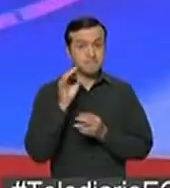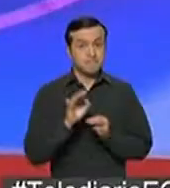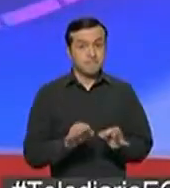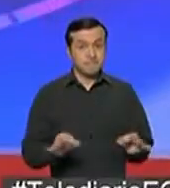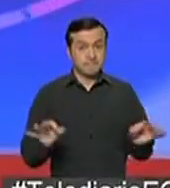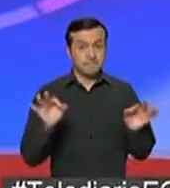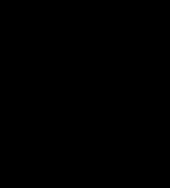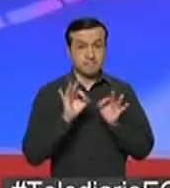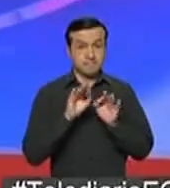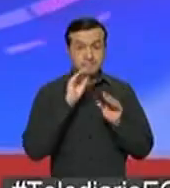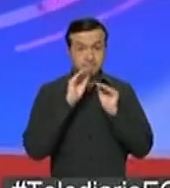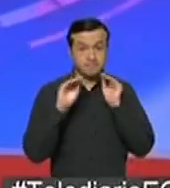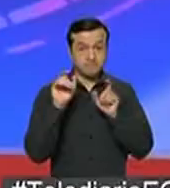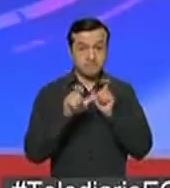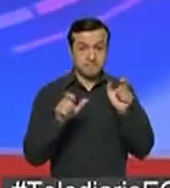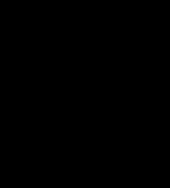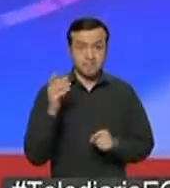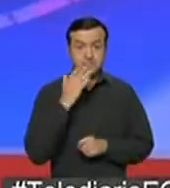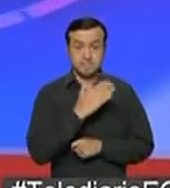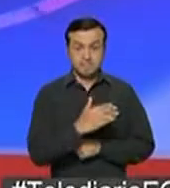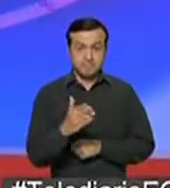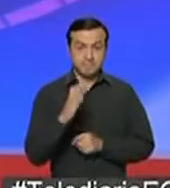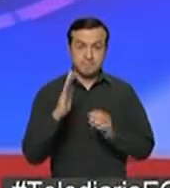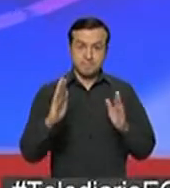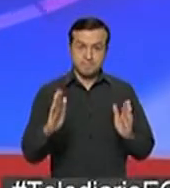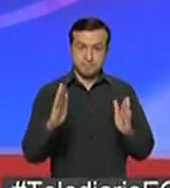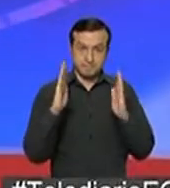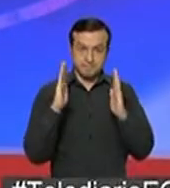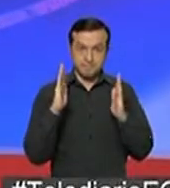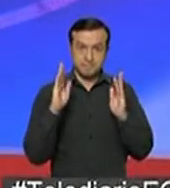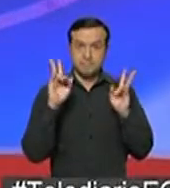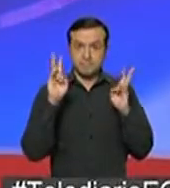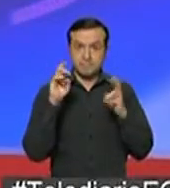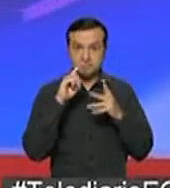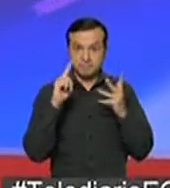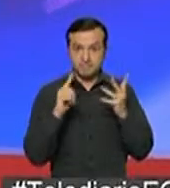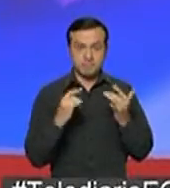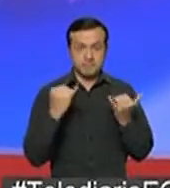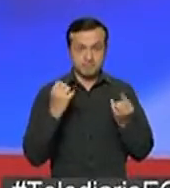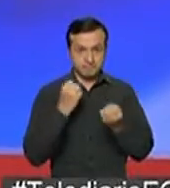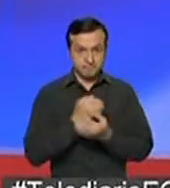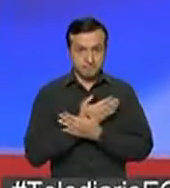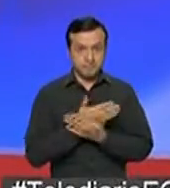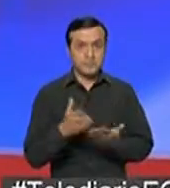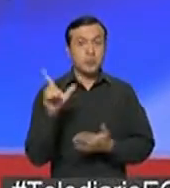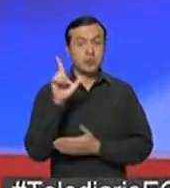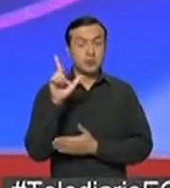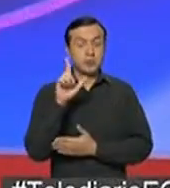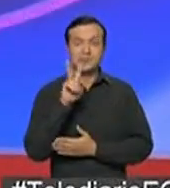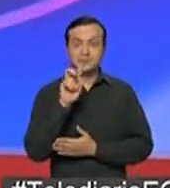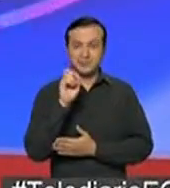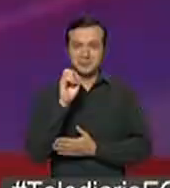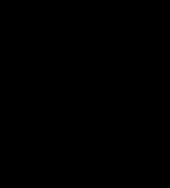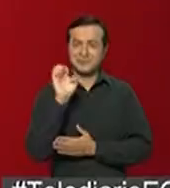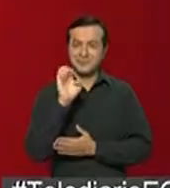información que compartir con cada uno de ustedes, así que presta atención a nuestros titulares de este lunes 20 de enero.